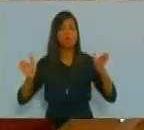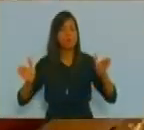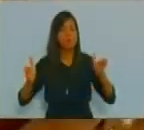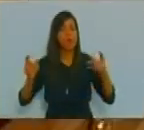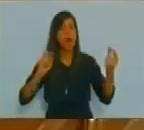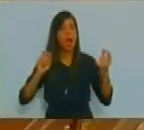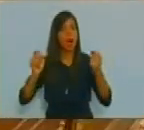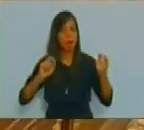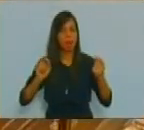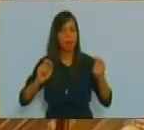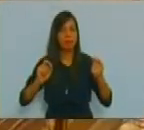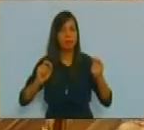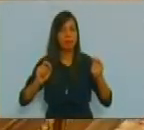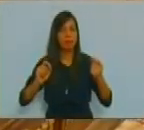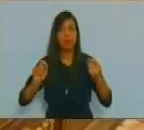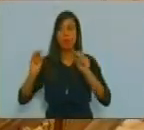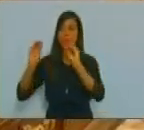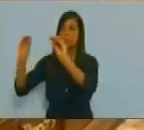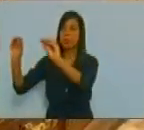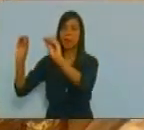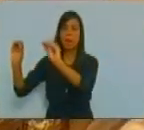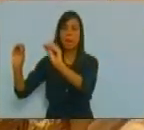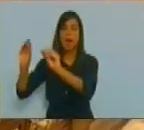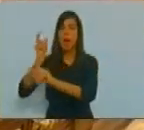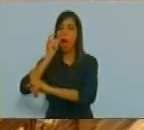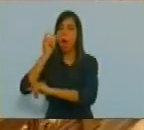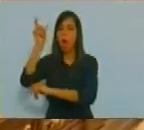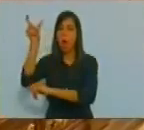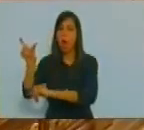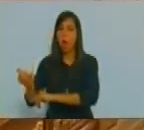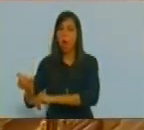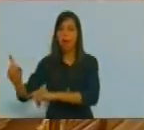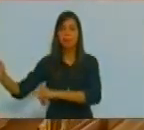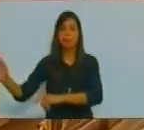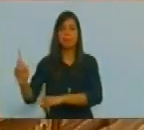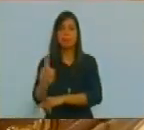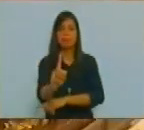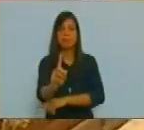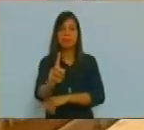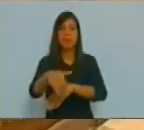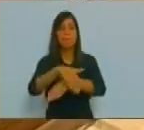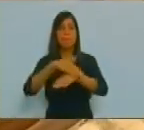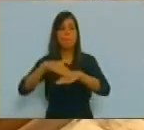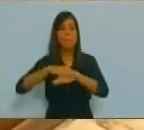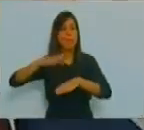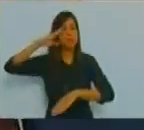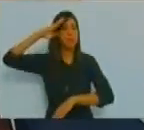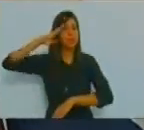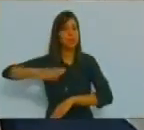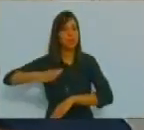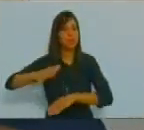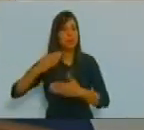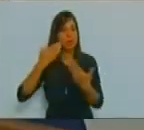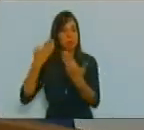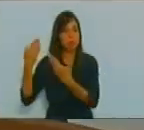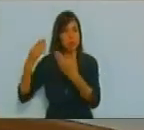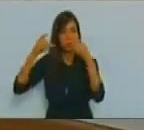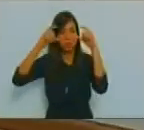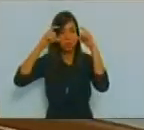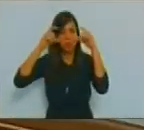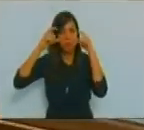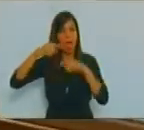invitar al ministro néstor reverol para que se dirija a esta constituyente